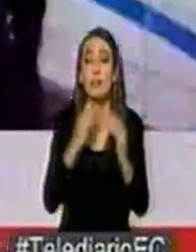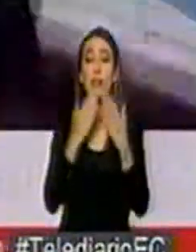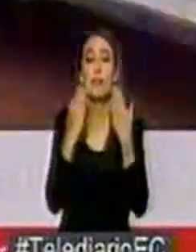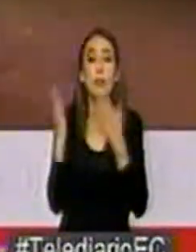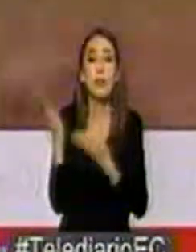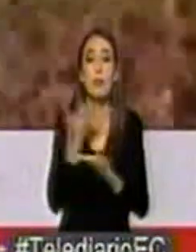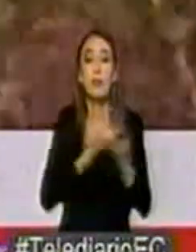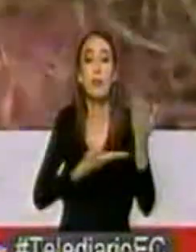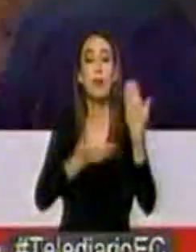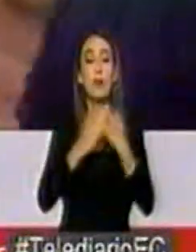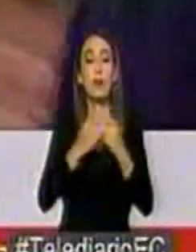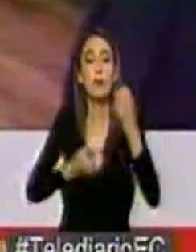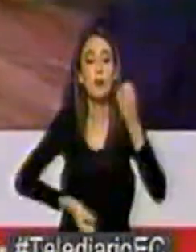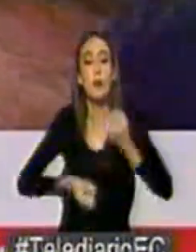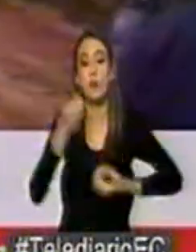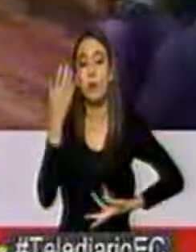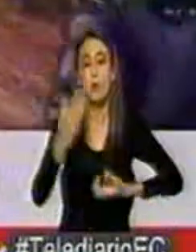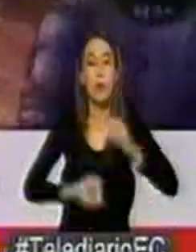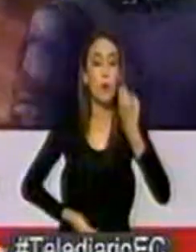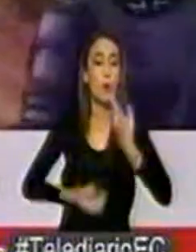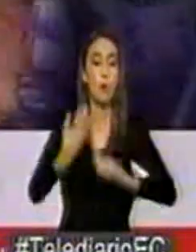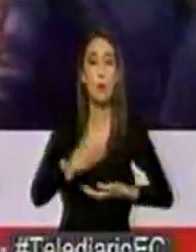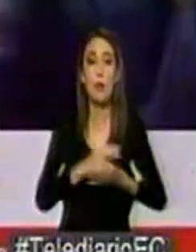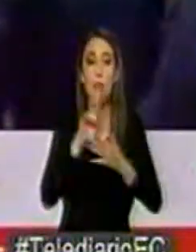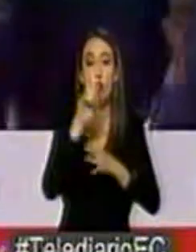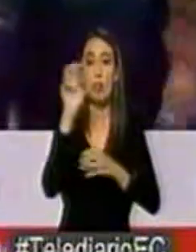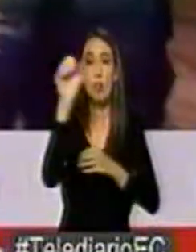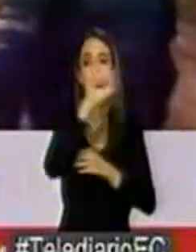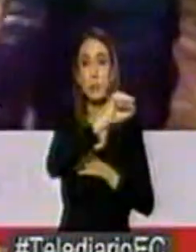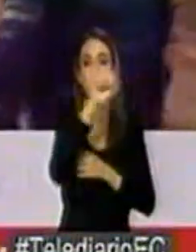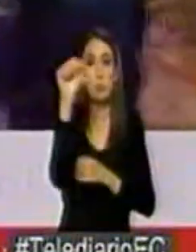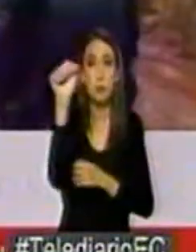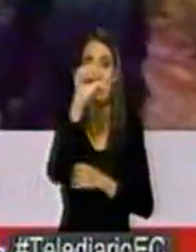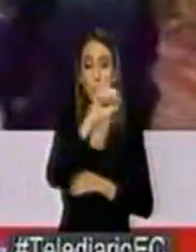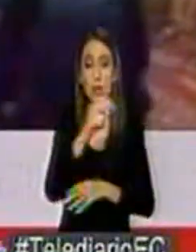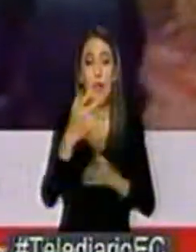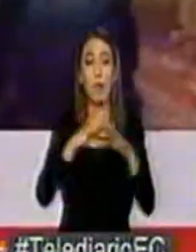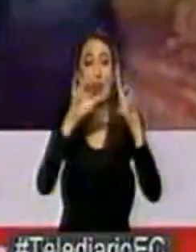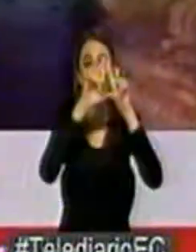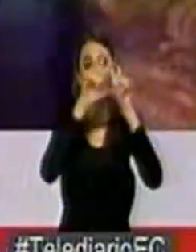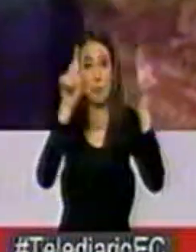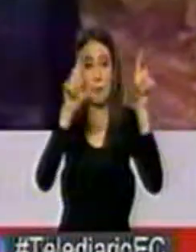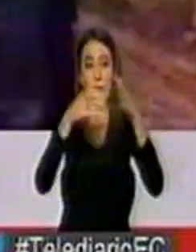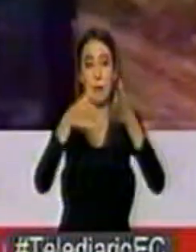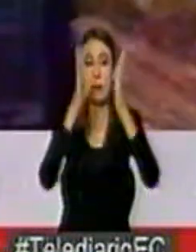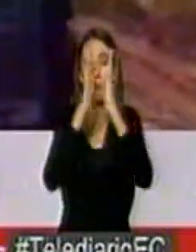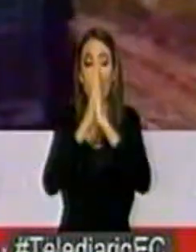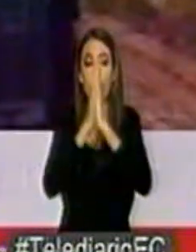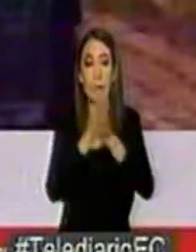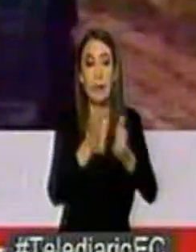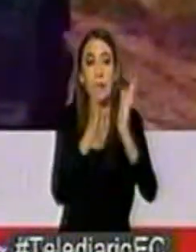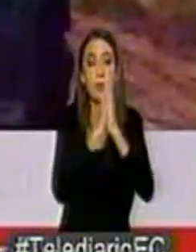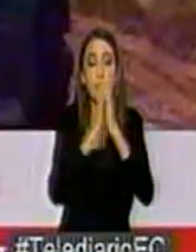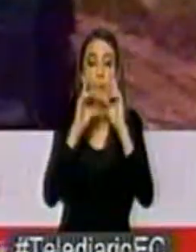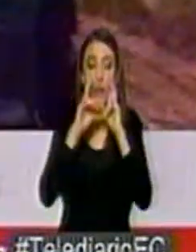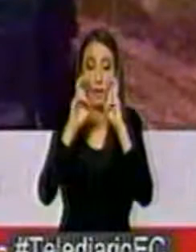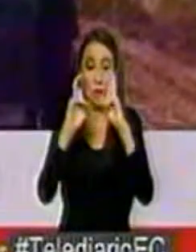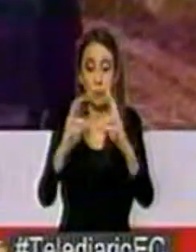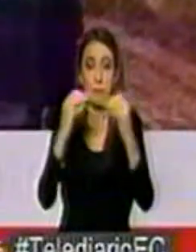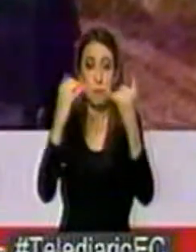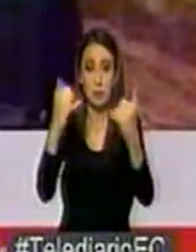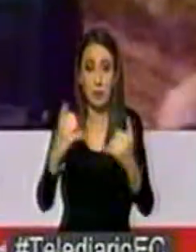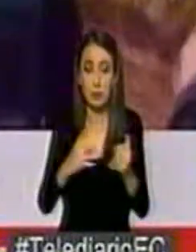fueron incendiados dos vehículos, un contenedor y un blindado. La empresa pide que se realice una investigación profunda